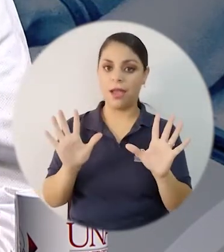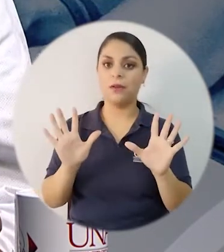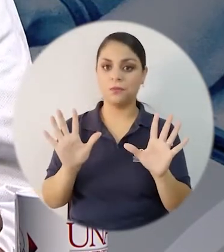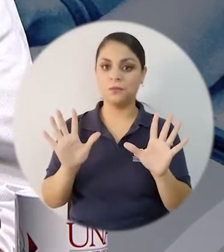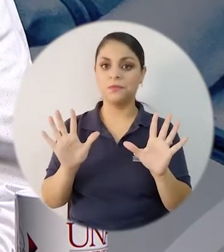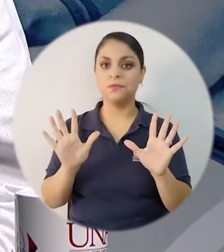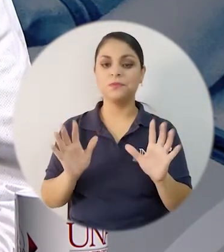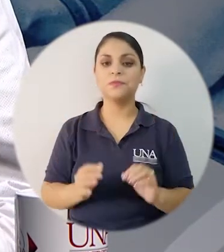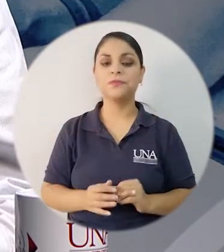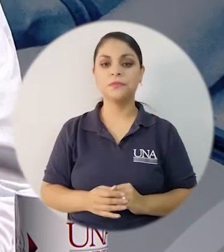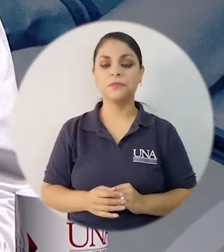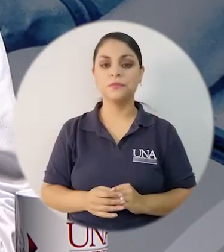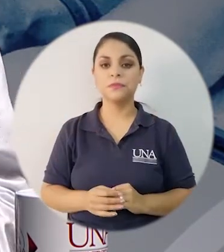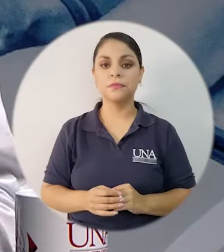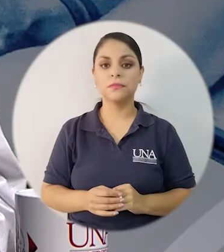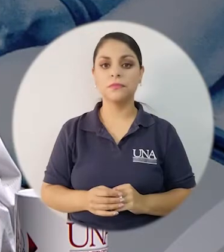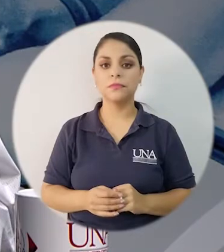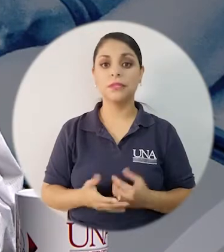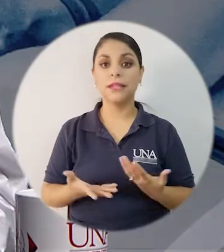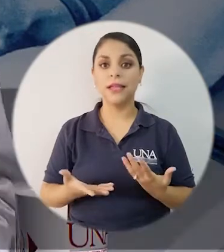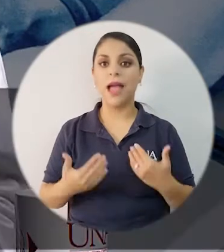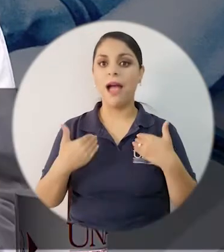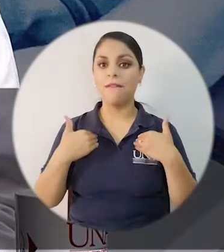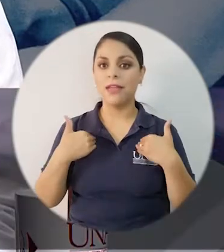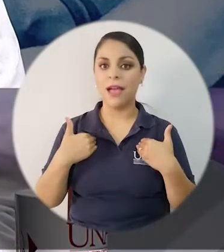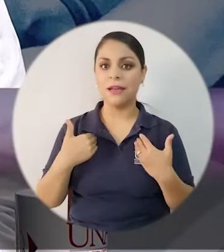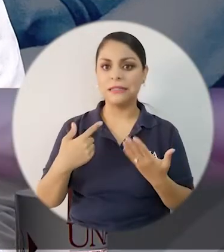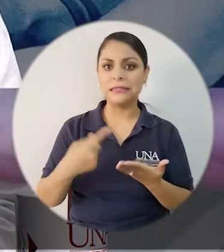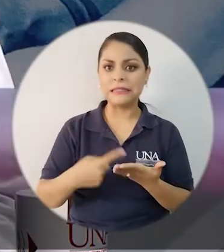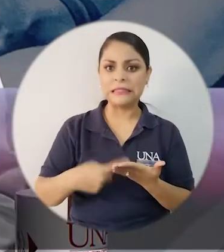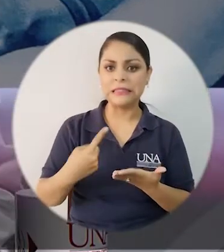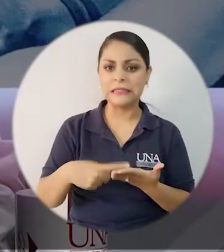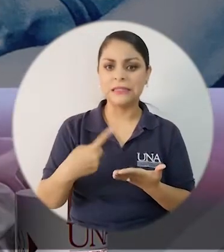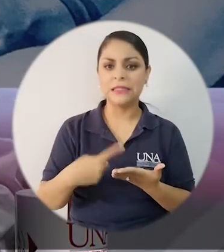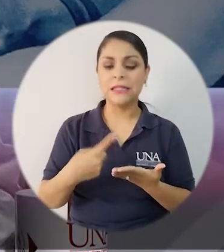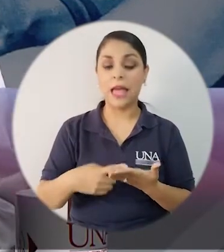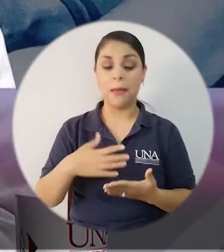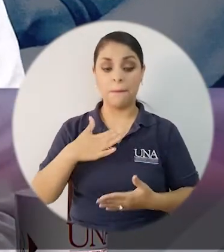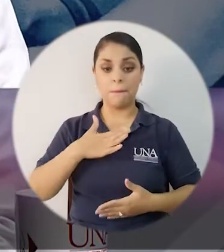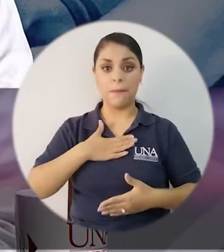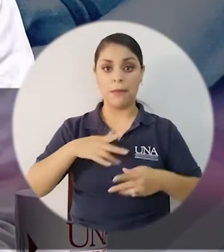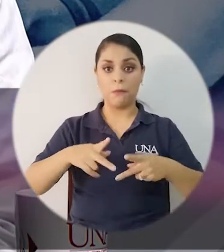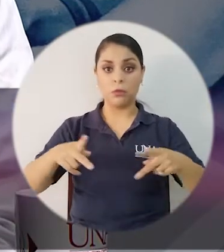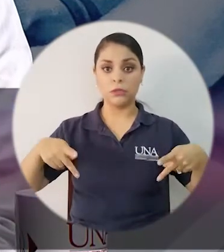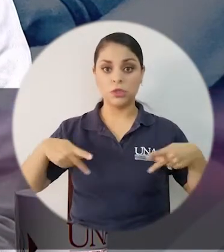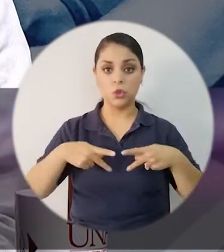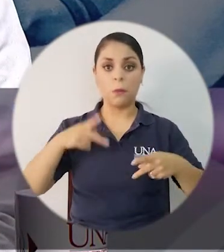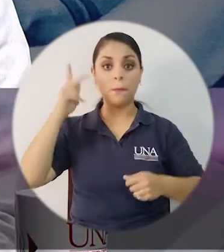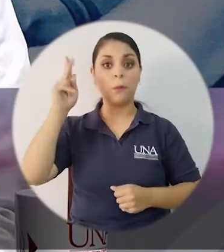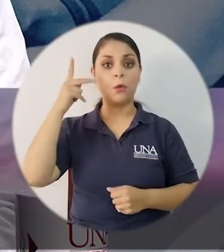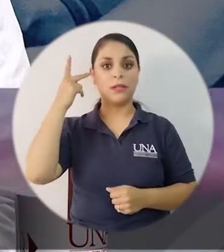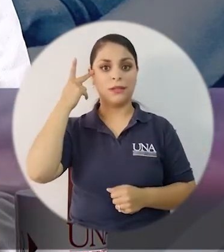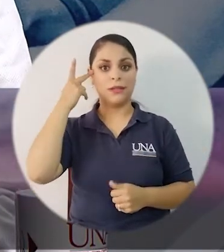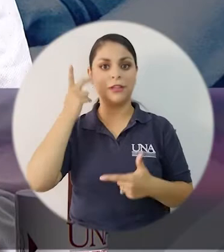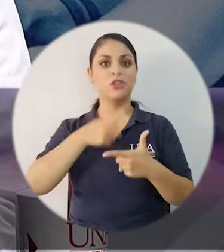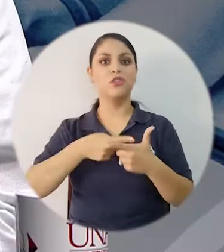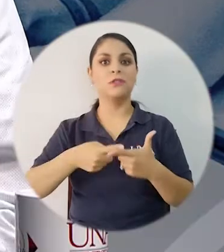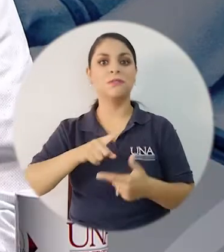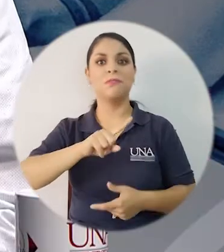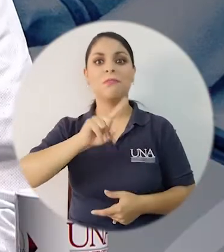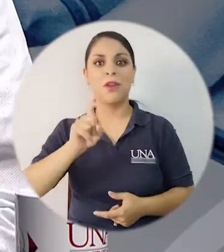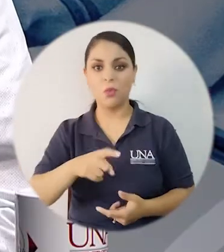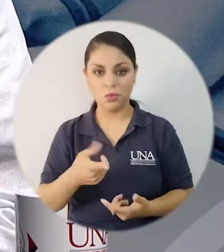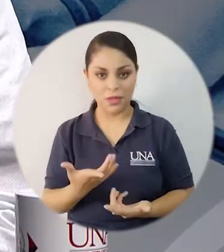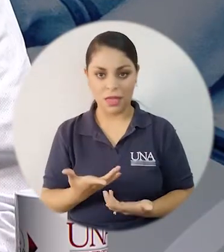claro que es que se estaba discutiendo mi posición política. La pregunta del